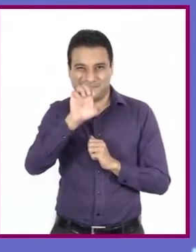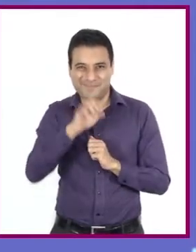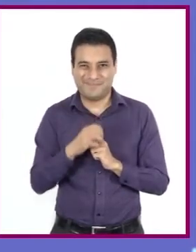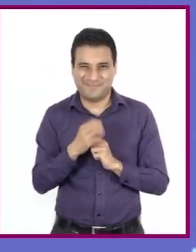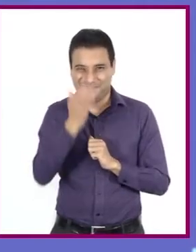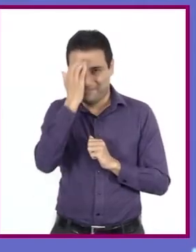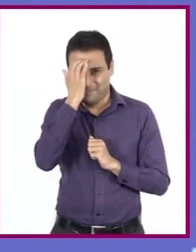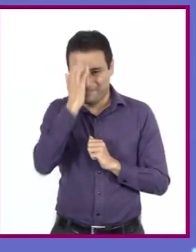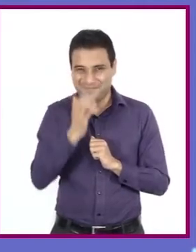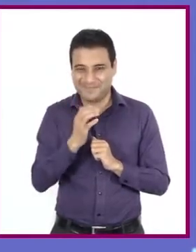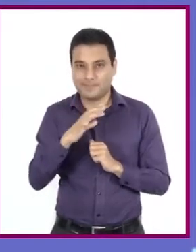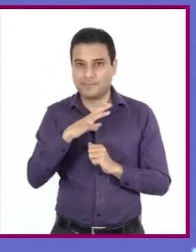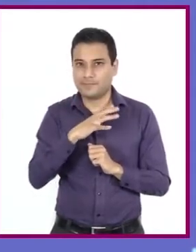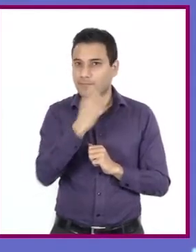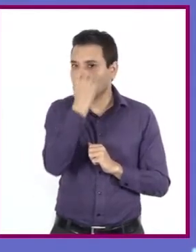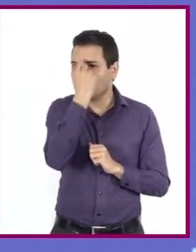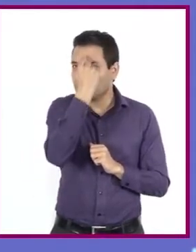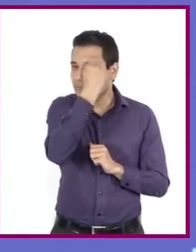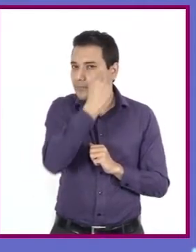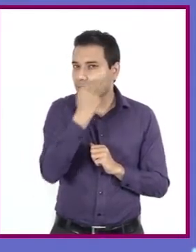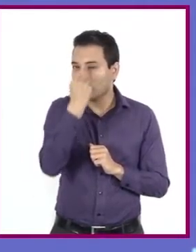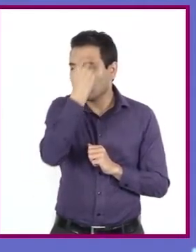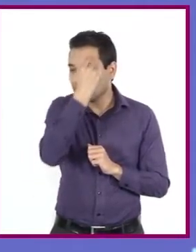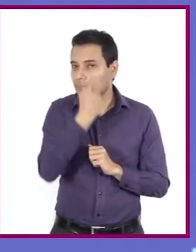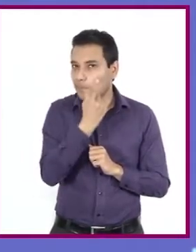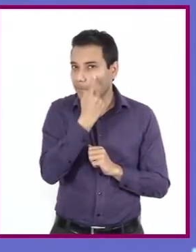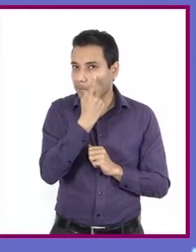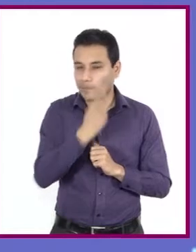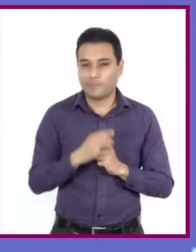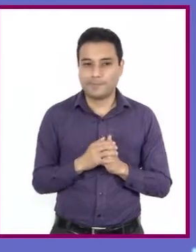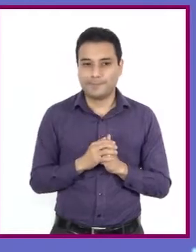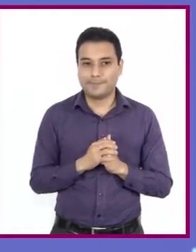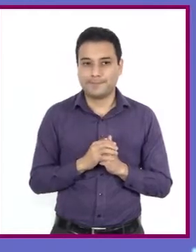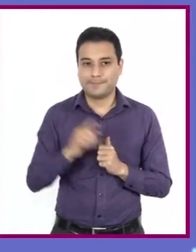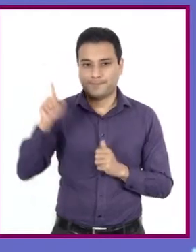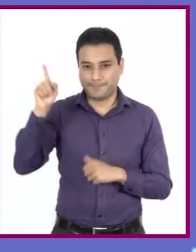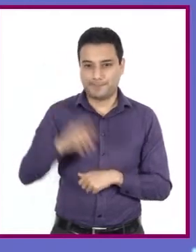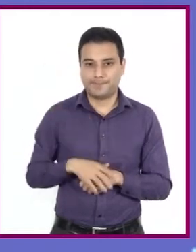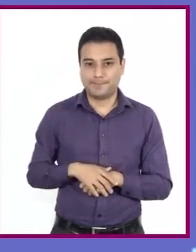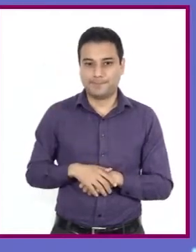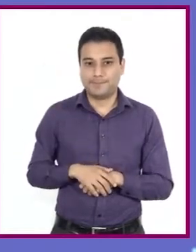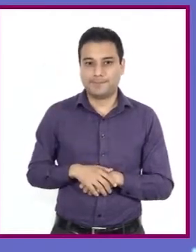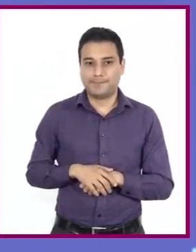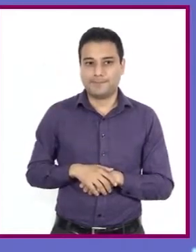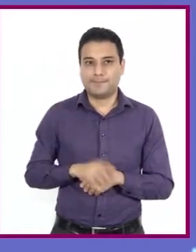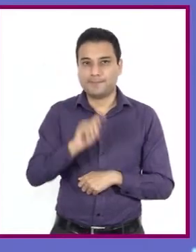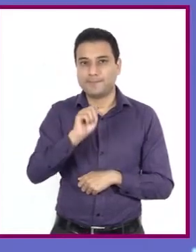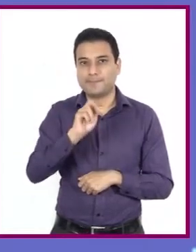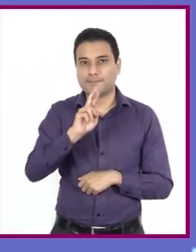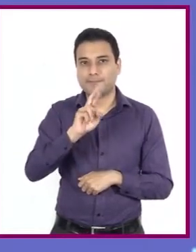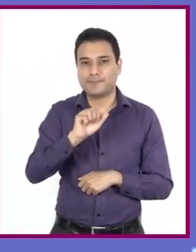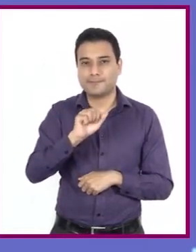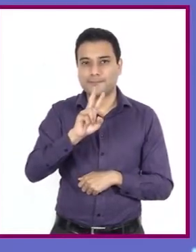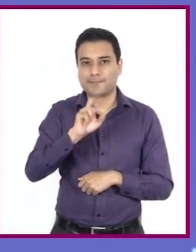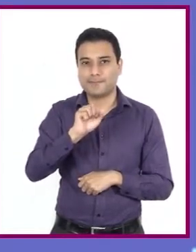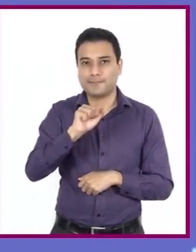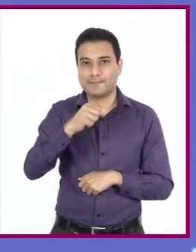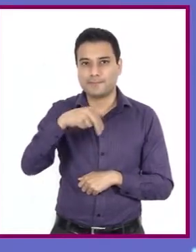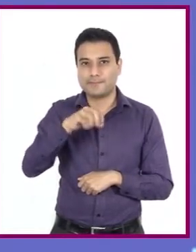ojo. Cruz o travesaño. Es el trazo horizontal que cruza por algún punto del asta